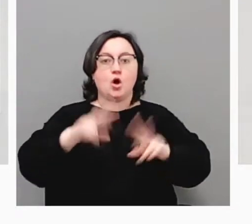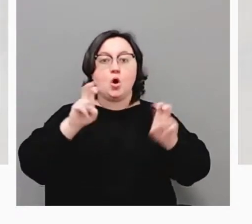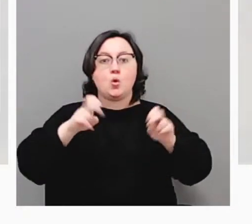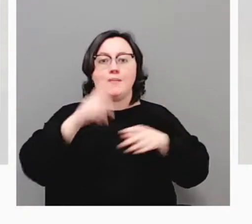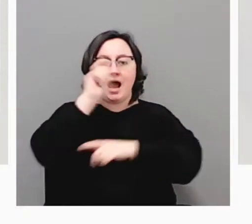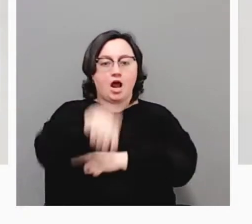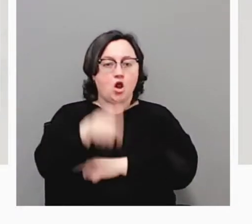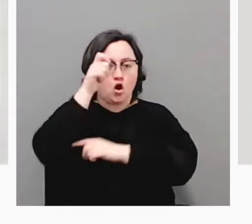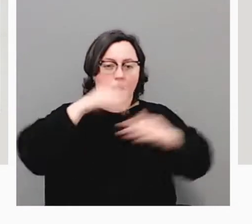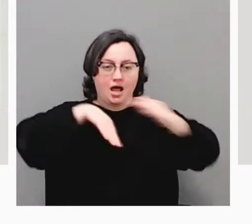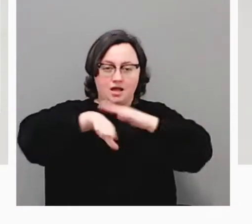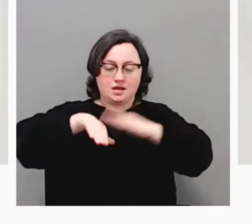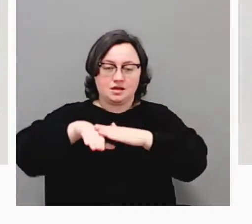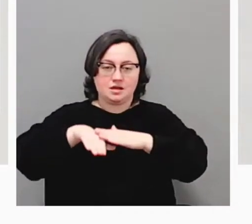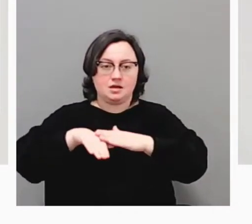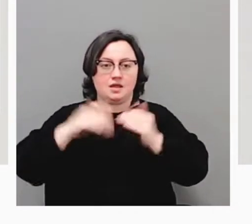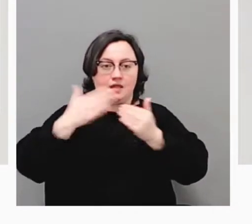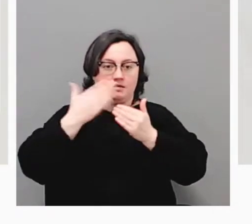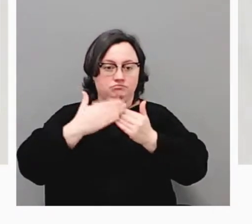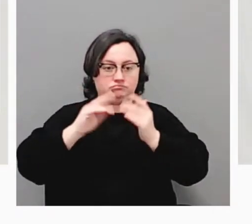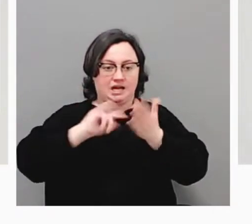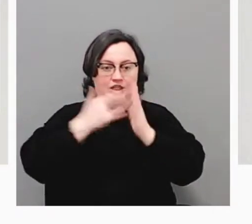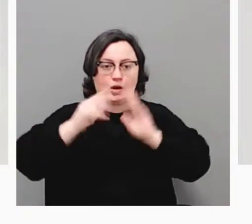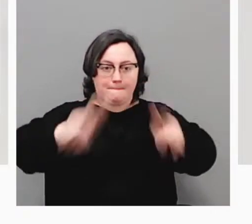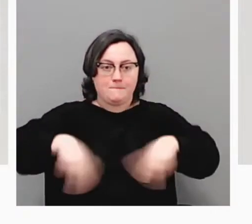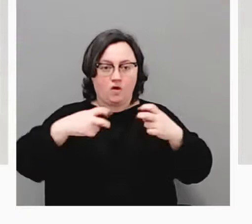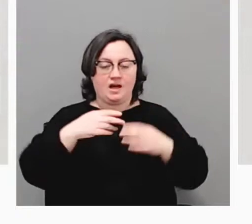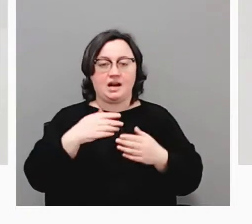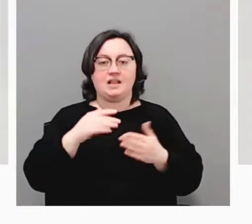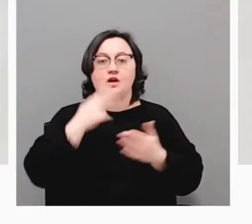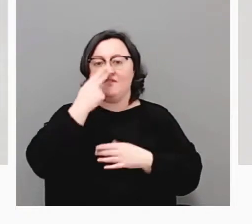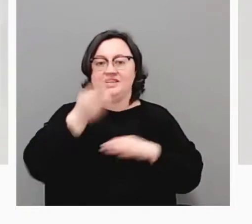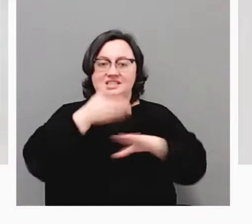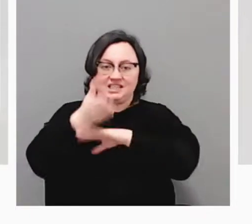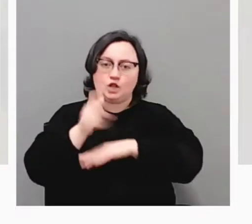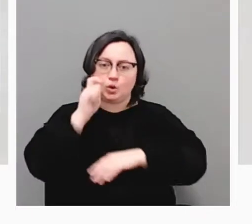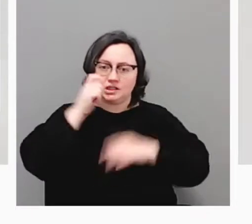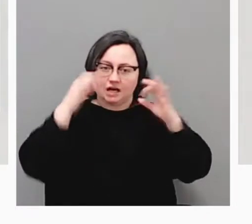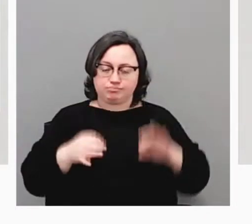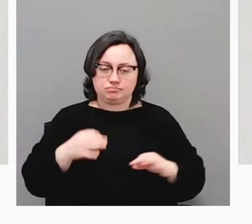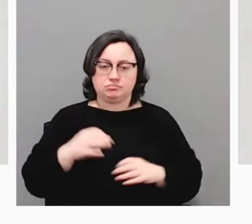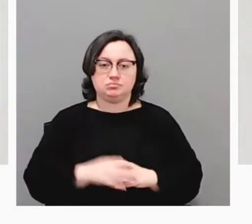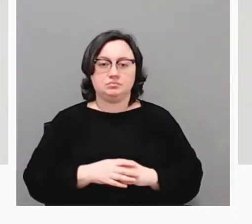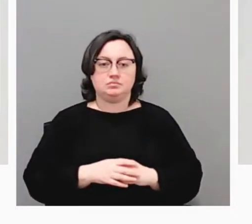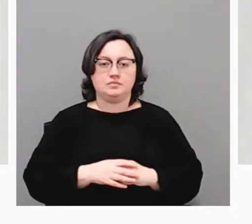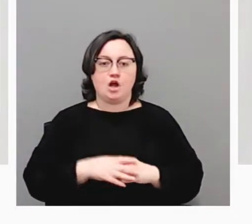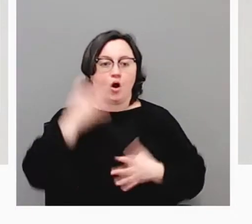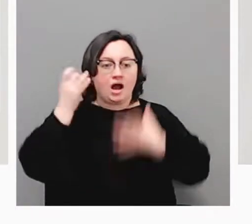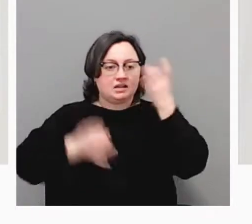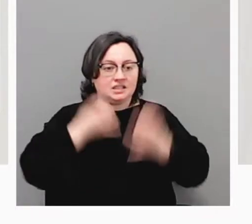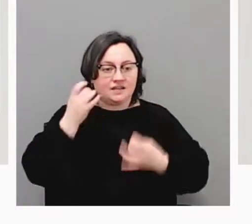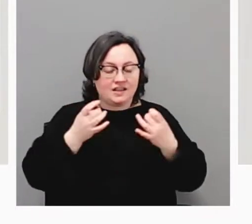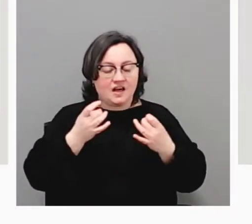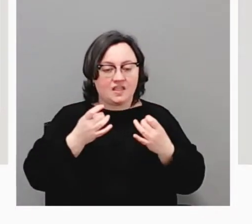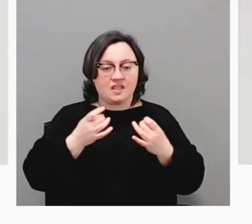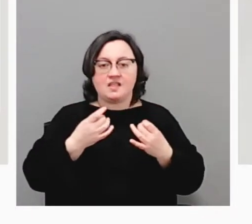arquitectura moderna que permitirá hacer una visita turística a la propia actividad extractiva